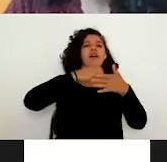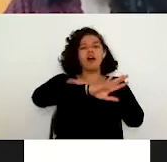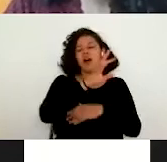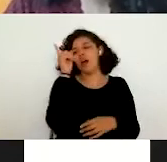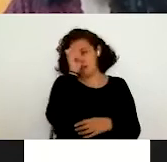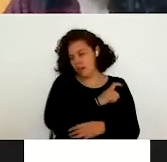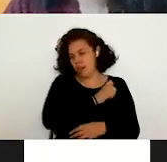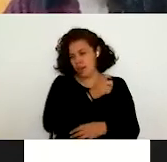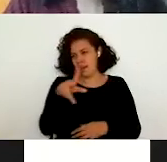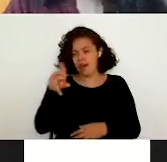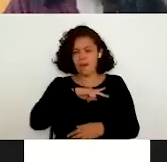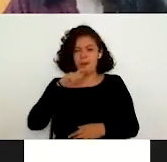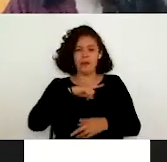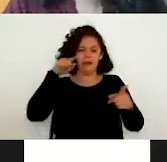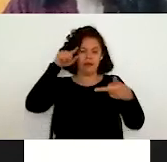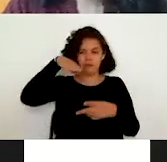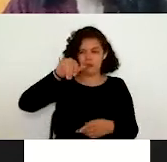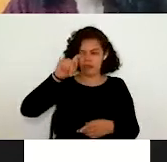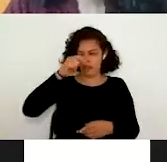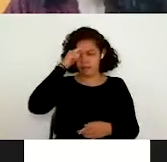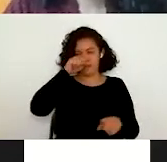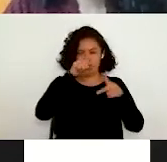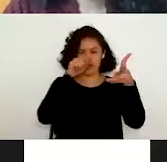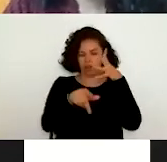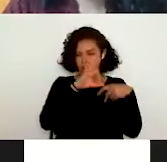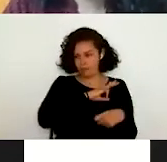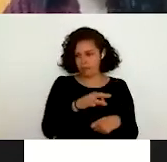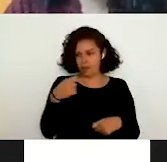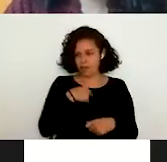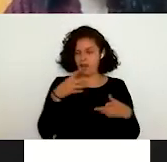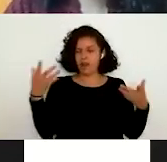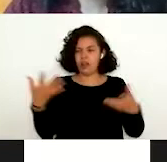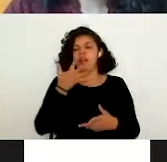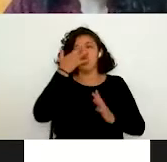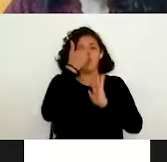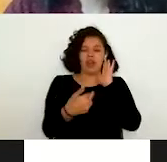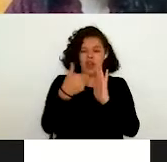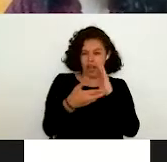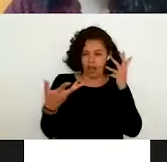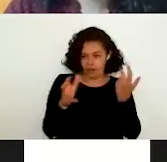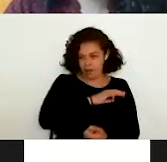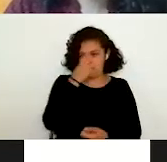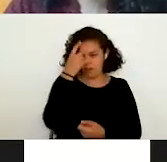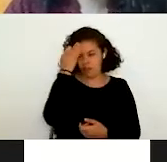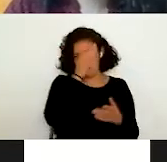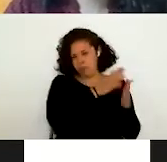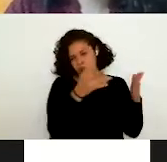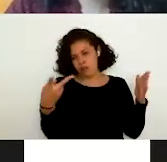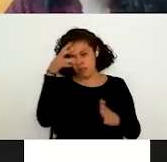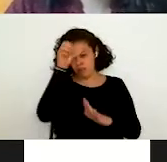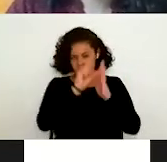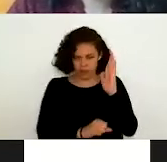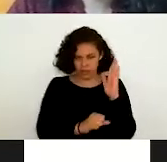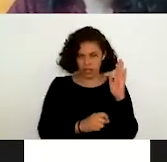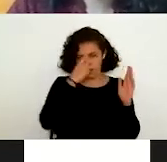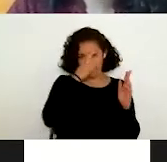mi meta para lograr ese objetivo? Pues que yo pueda realizar 5 talleres en un lapso de 2 meses para